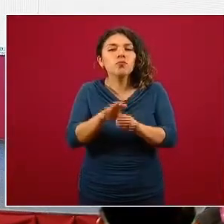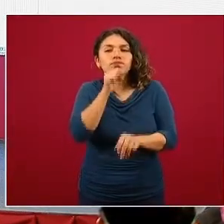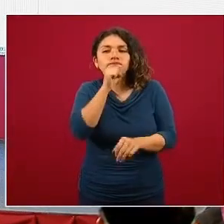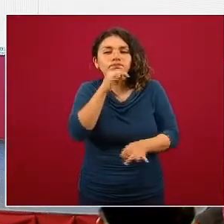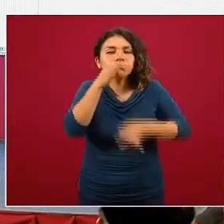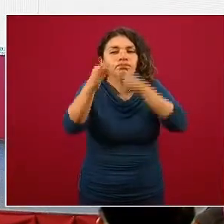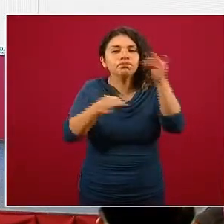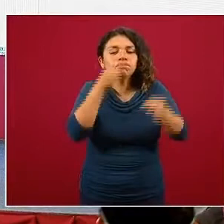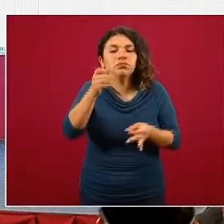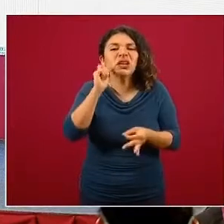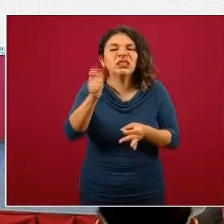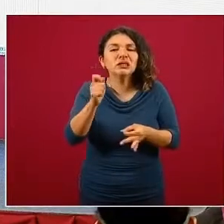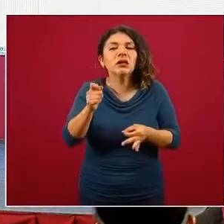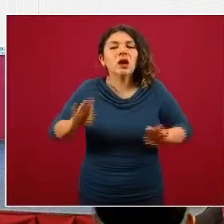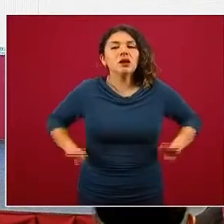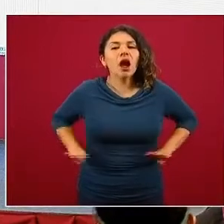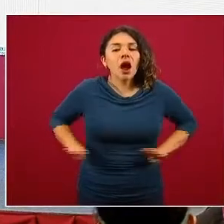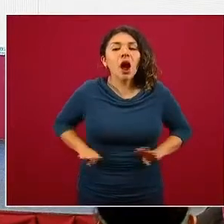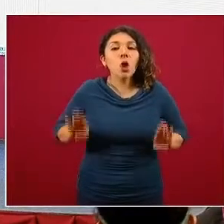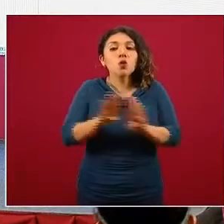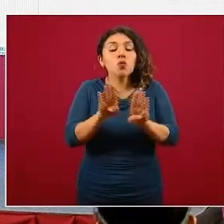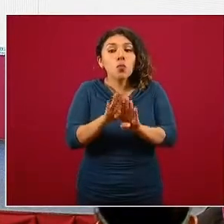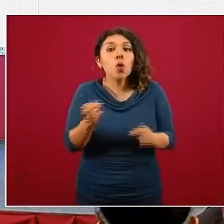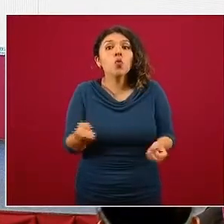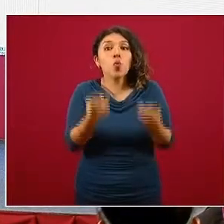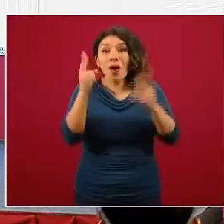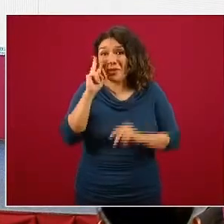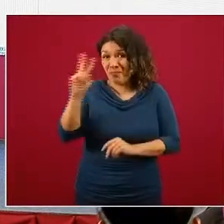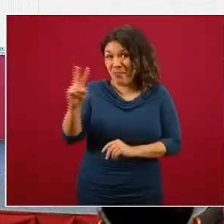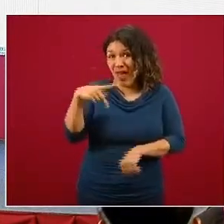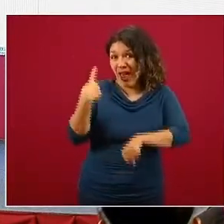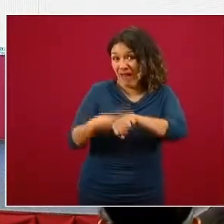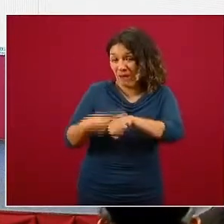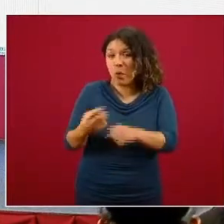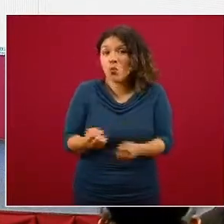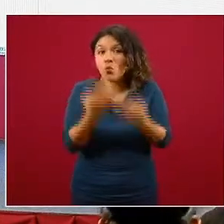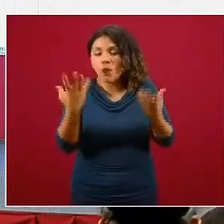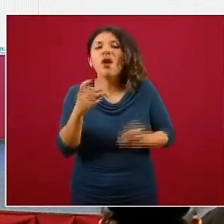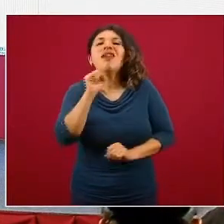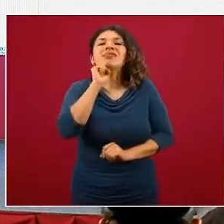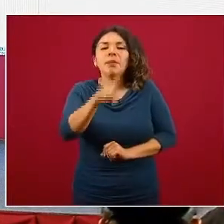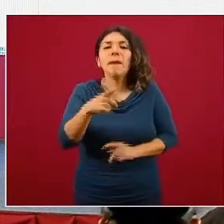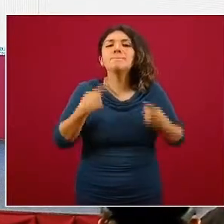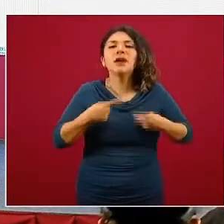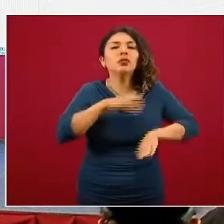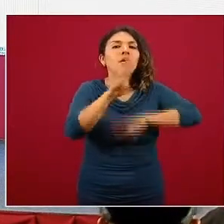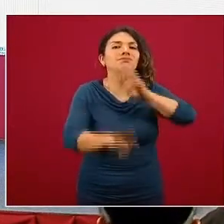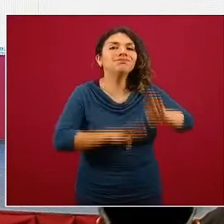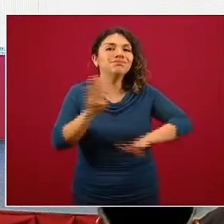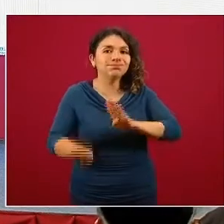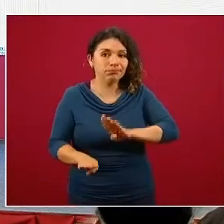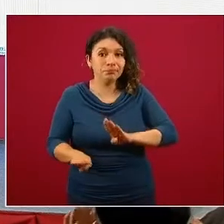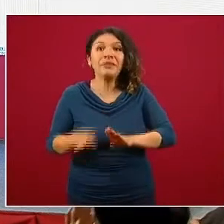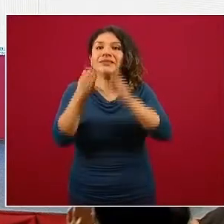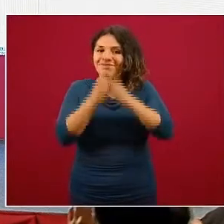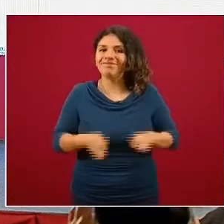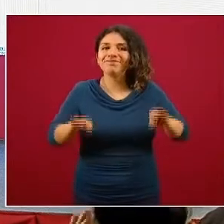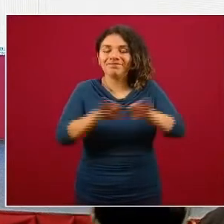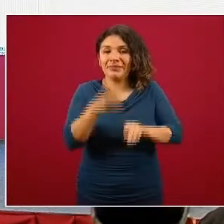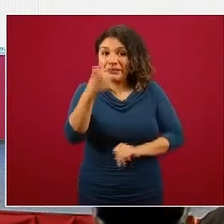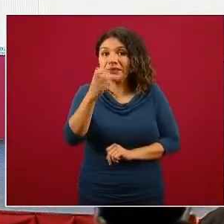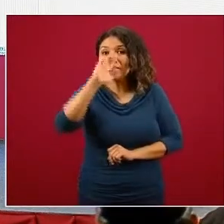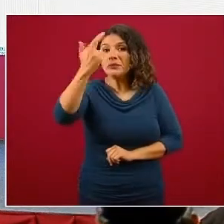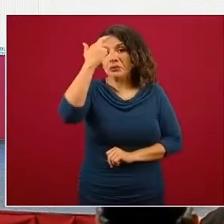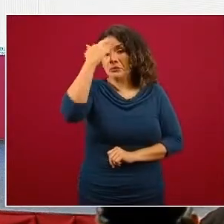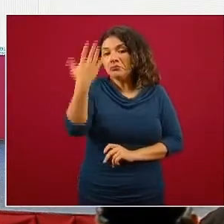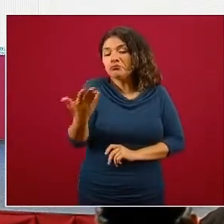indicadores referentes tanto a los casos que acabamos de observar, pero también a las defunciones. Es importante